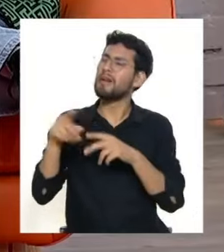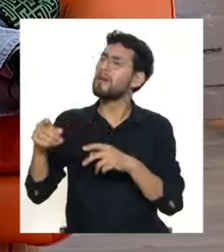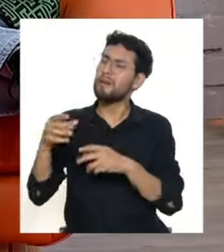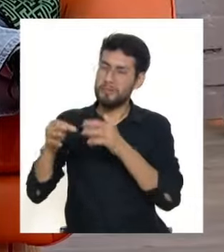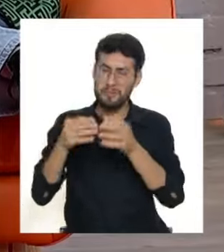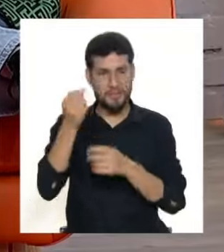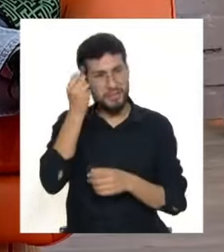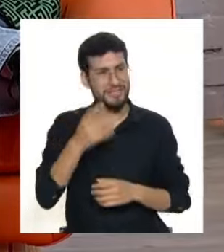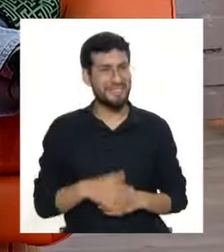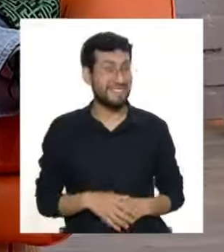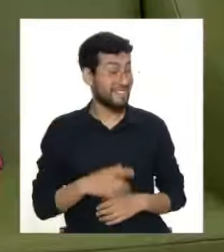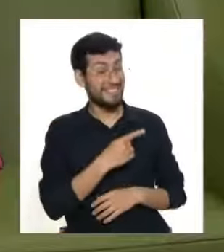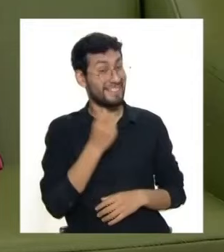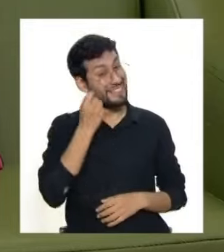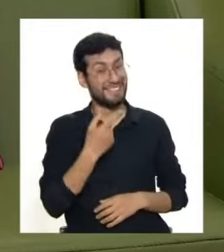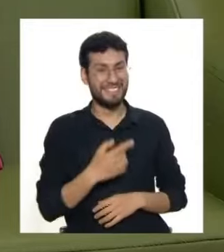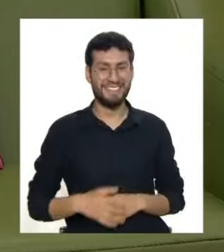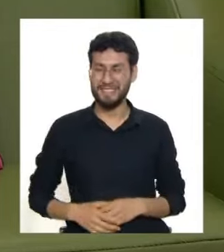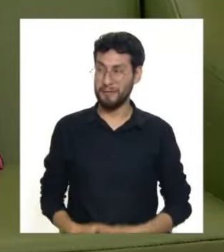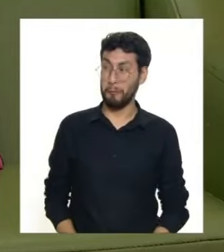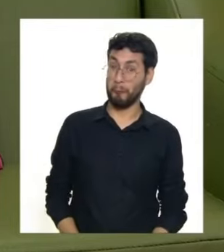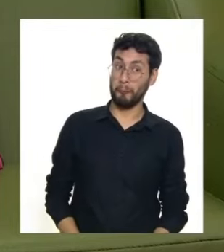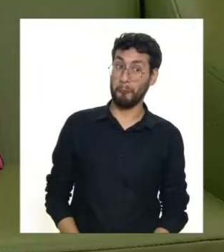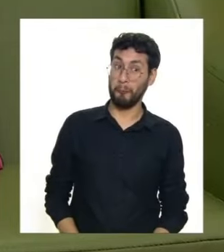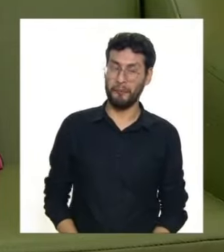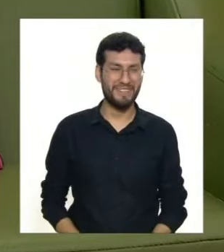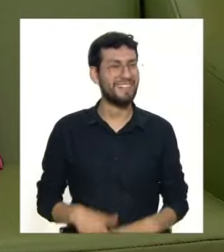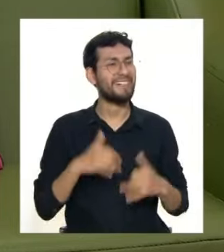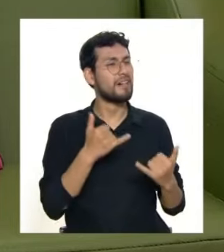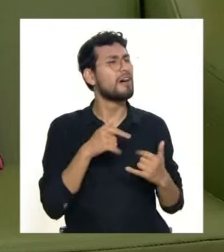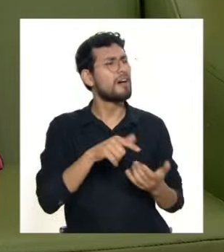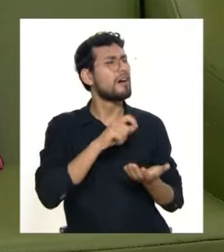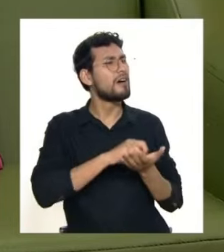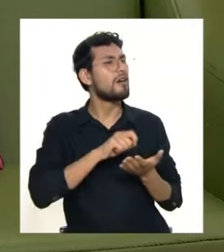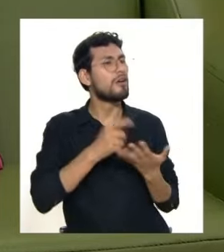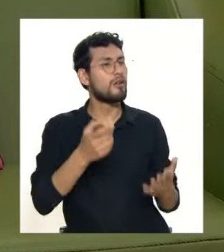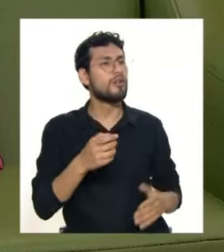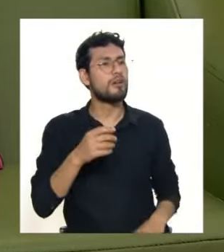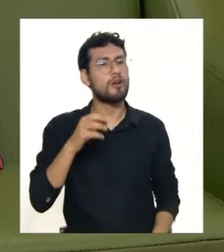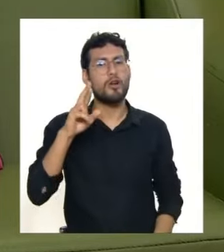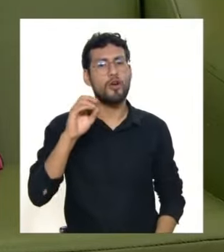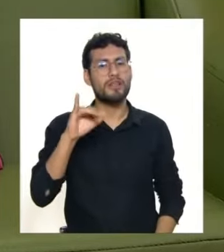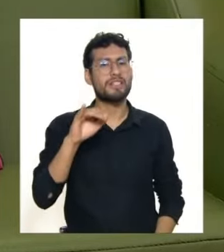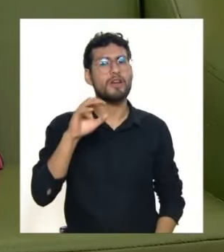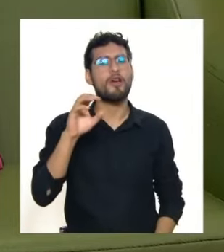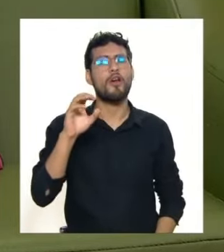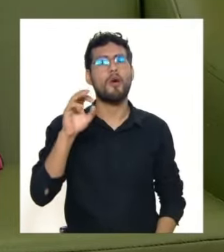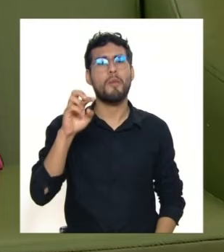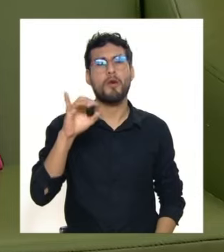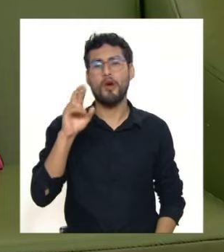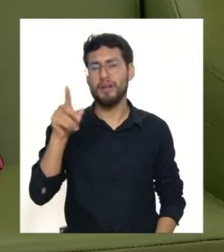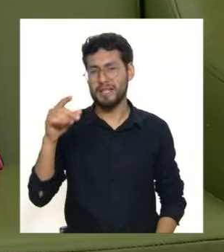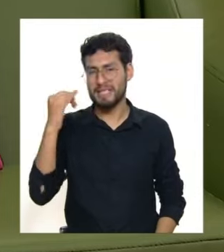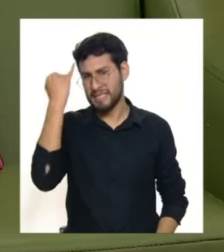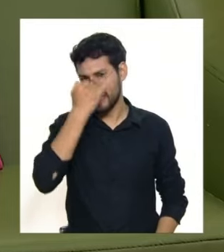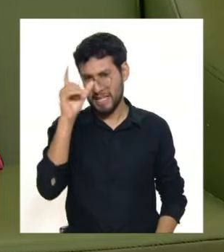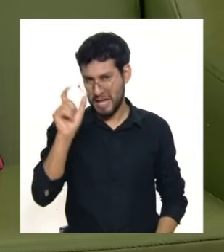favor. La historia, de verdad. Mira, esta canción en realidad el compositor se llama Rossi Verfiori, que es italiano.